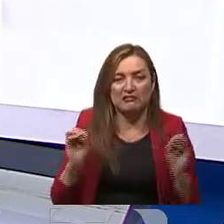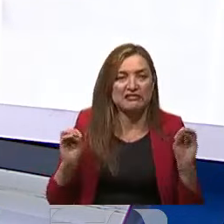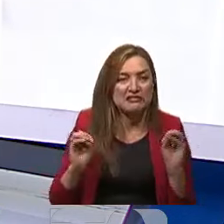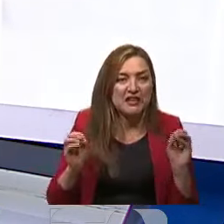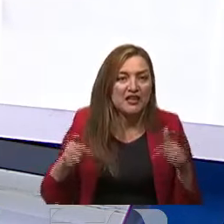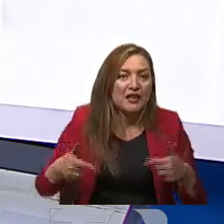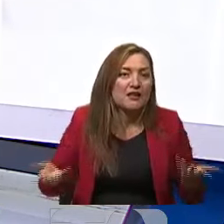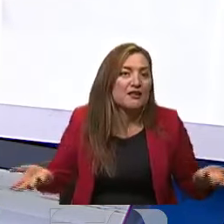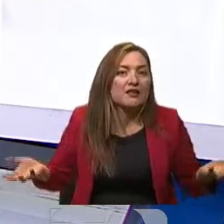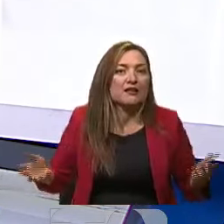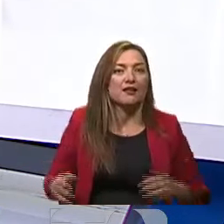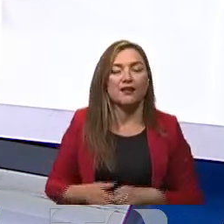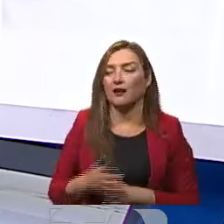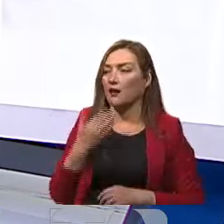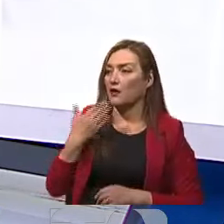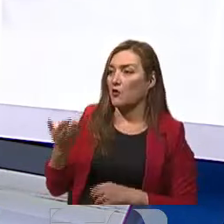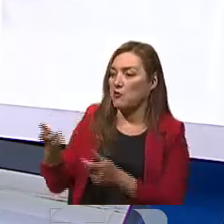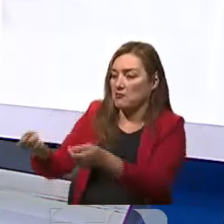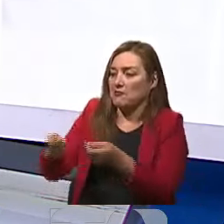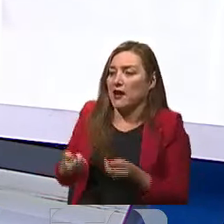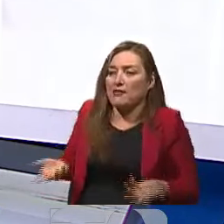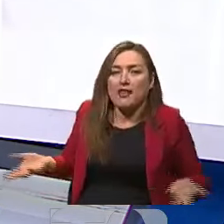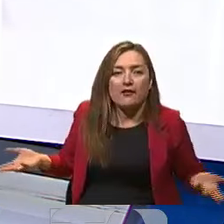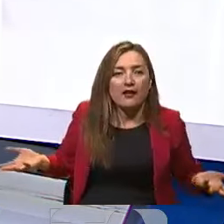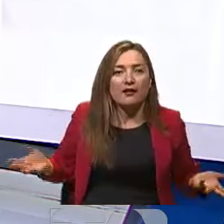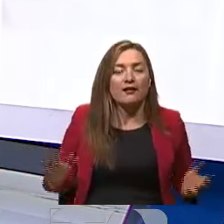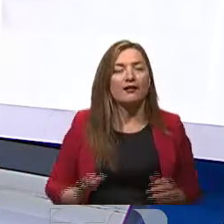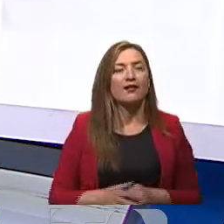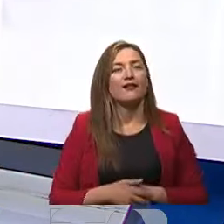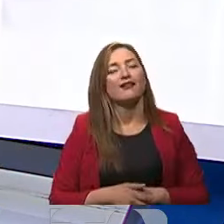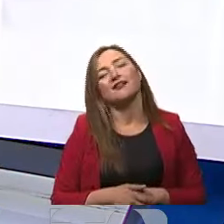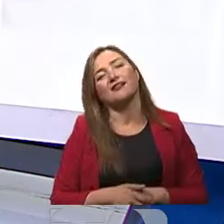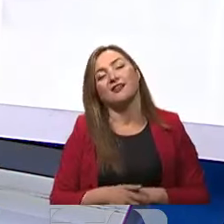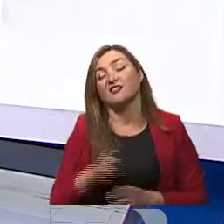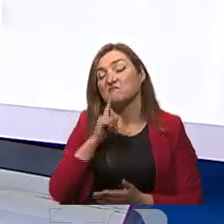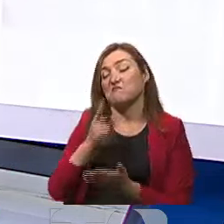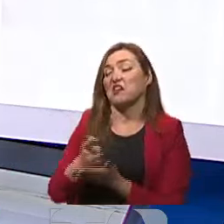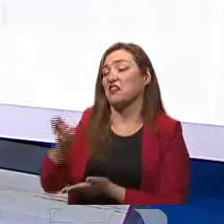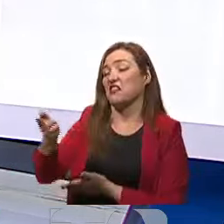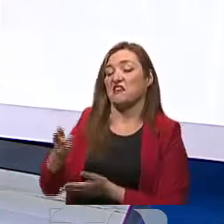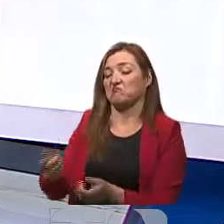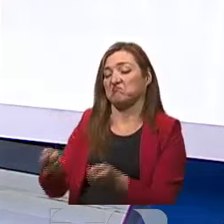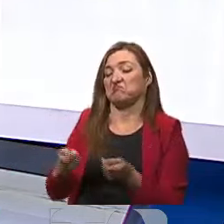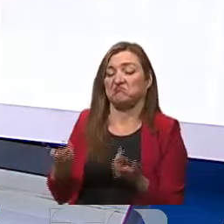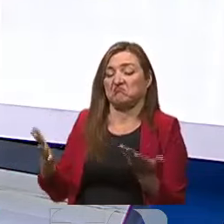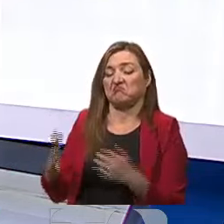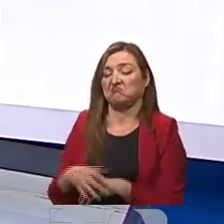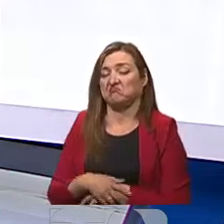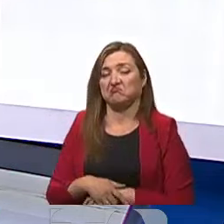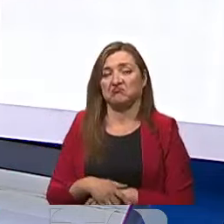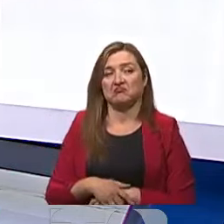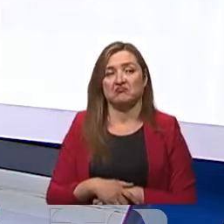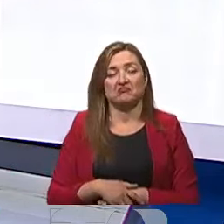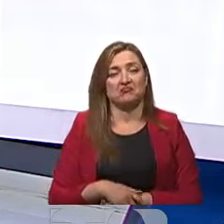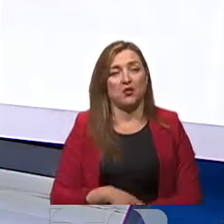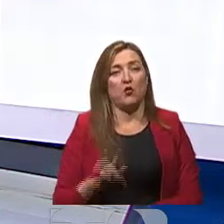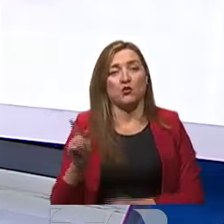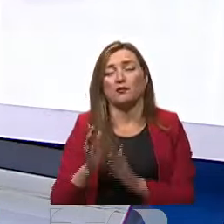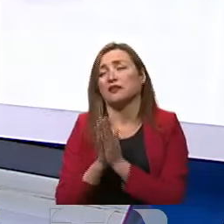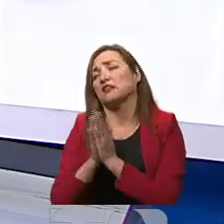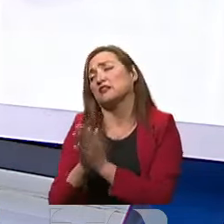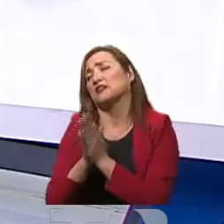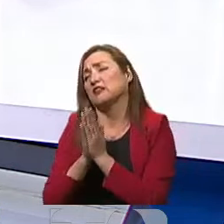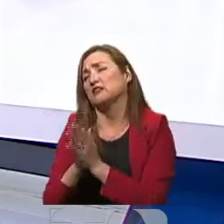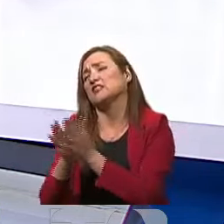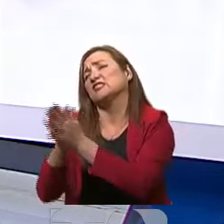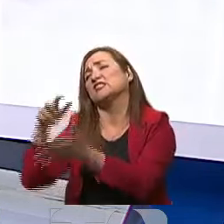¿no? ¿Cómo? ¿Nunca nos has traído? Sí, te doy la razón. Una, hasta ahora solo una vez que le rogué me trajo café,